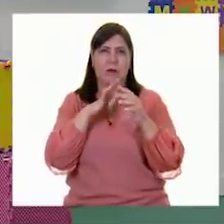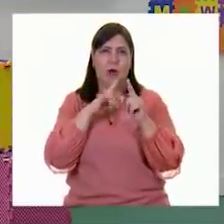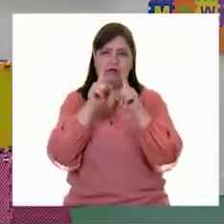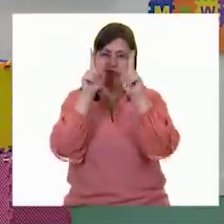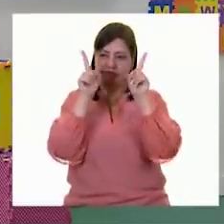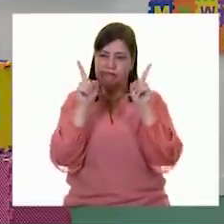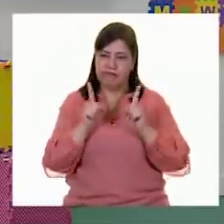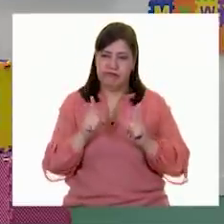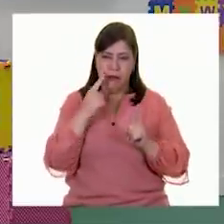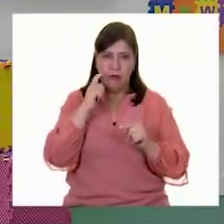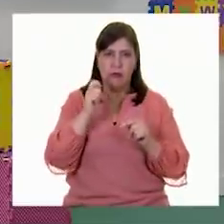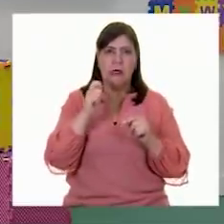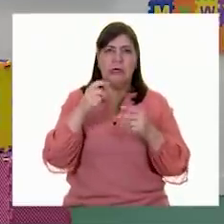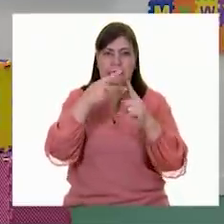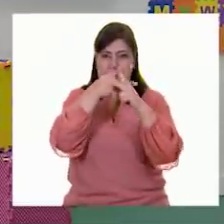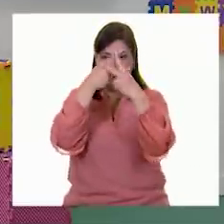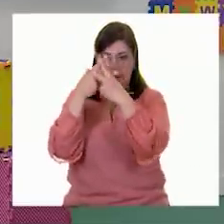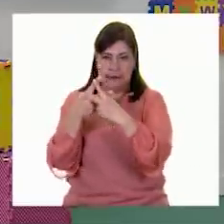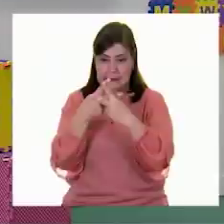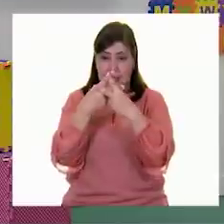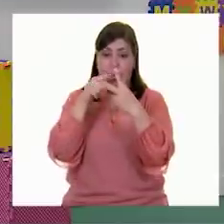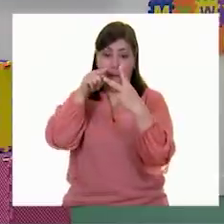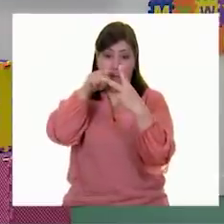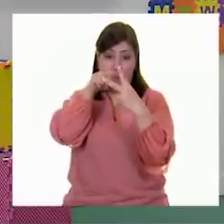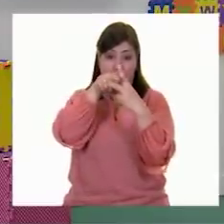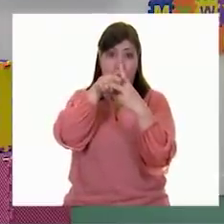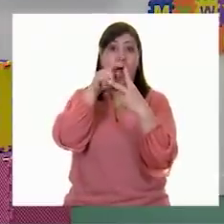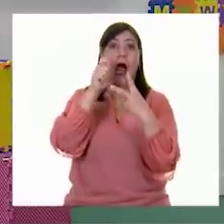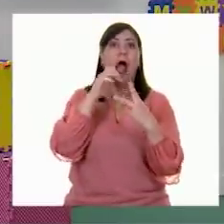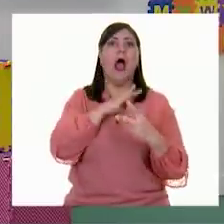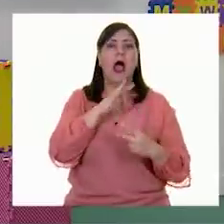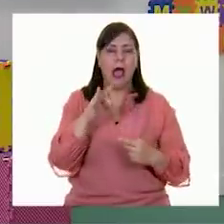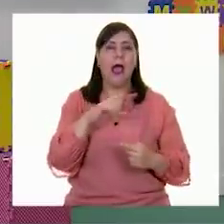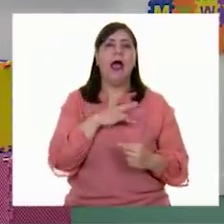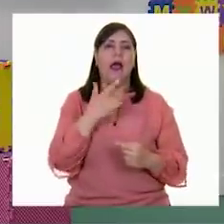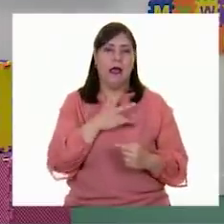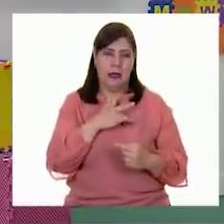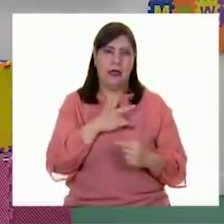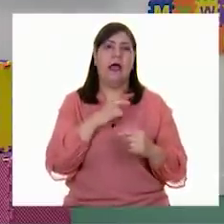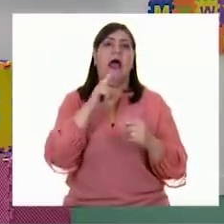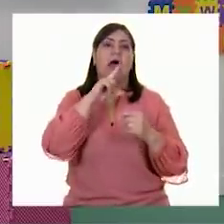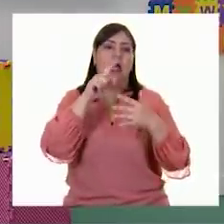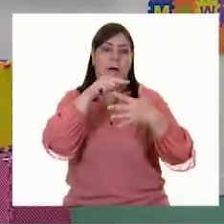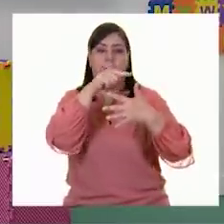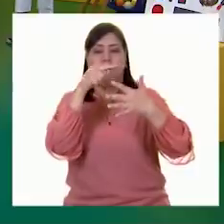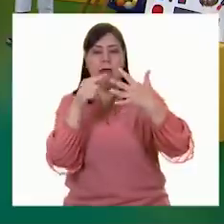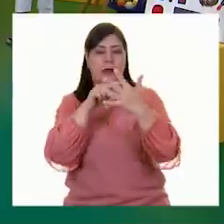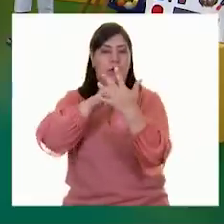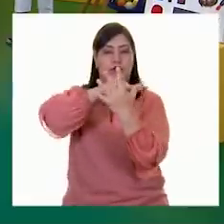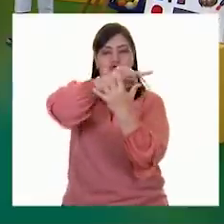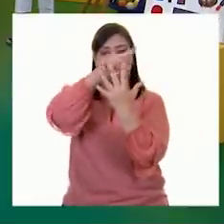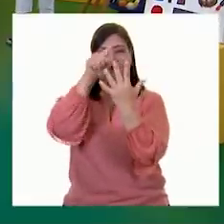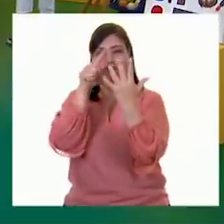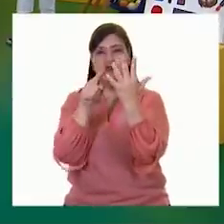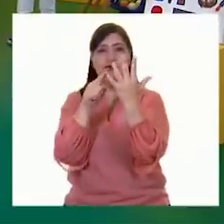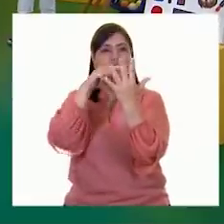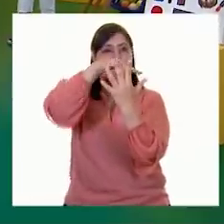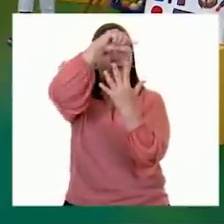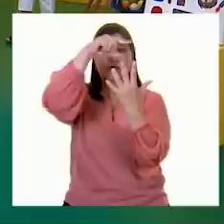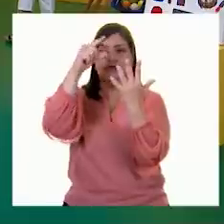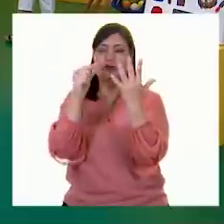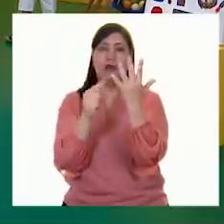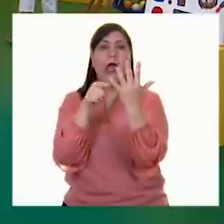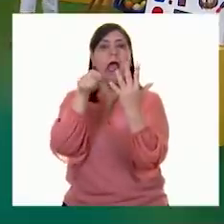muchos picos. Sí. Y los picos fueran otras emociones parecidas a esta, pero de diferente